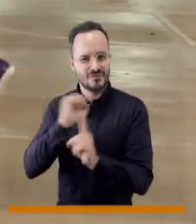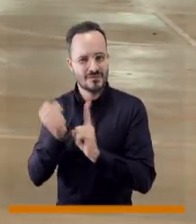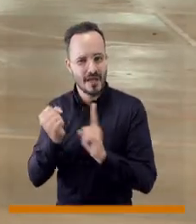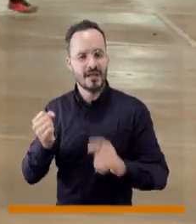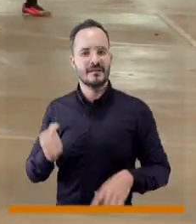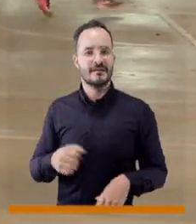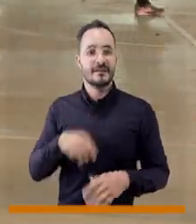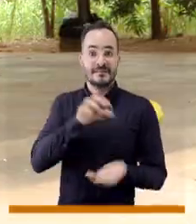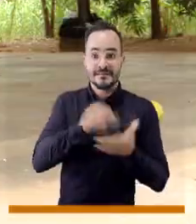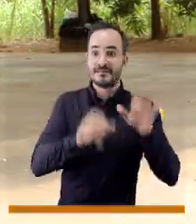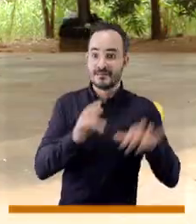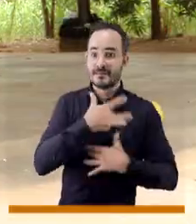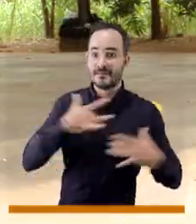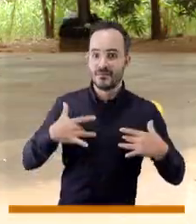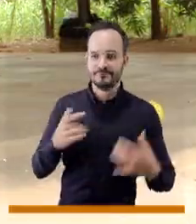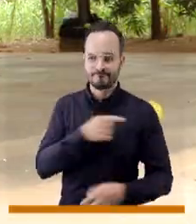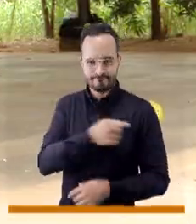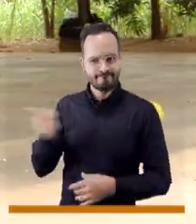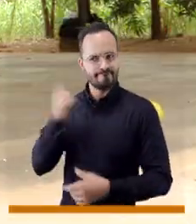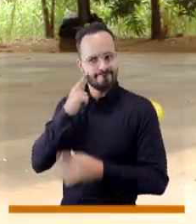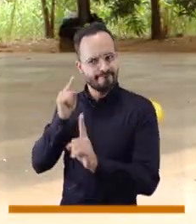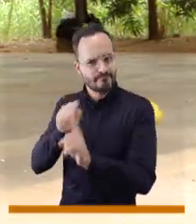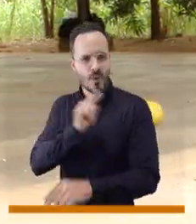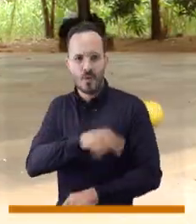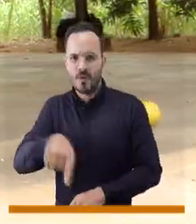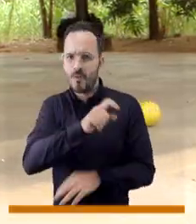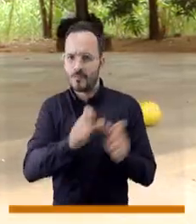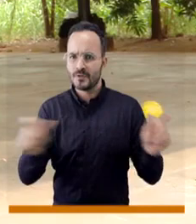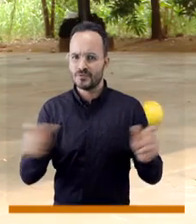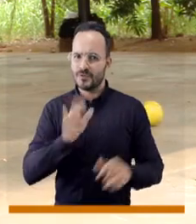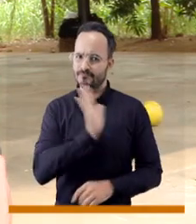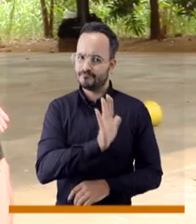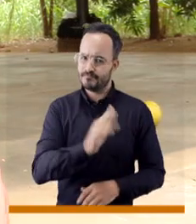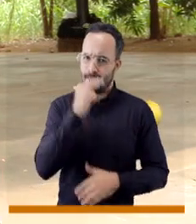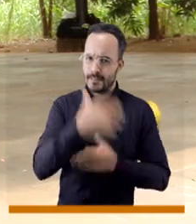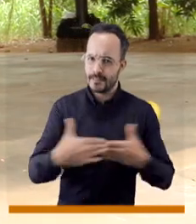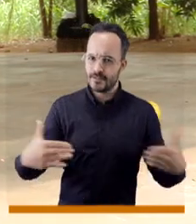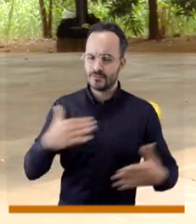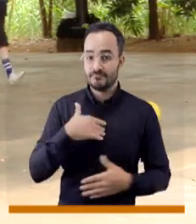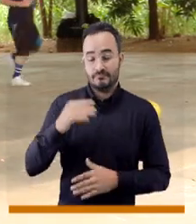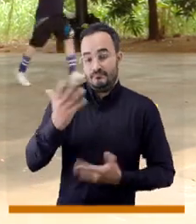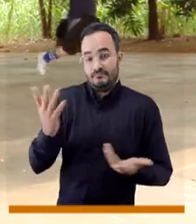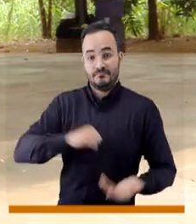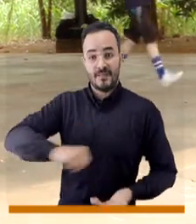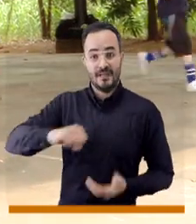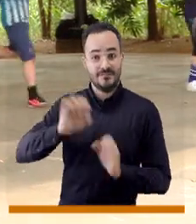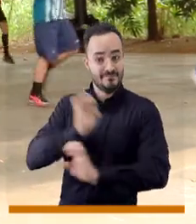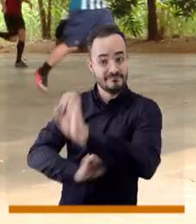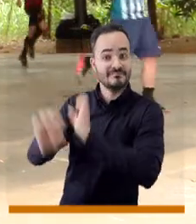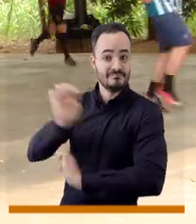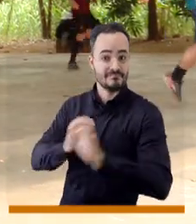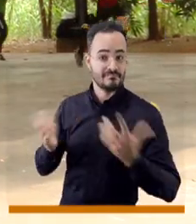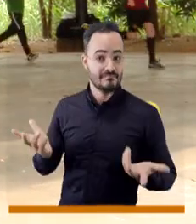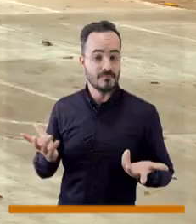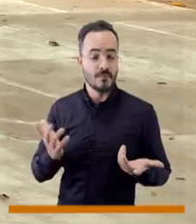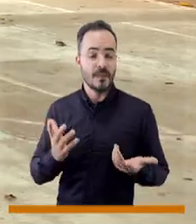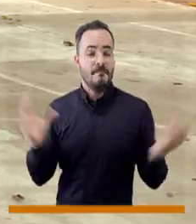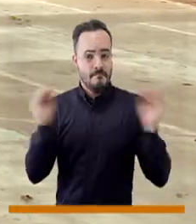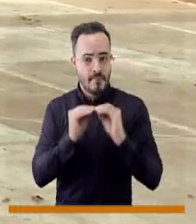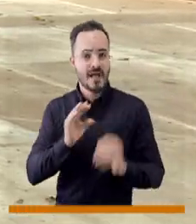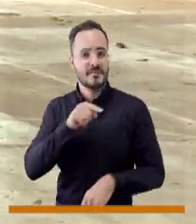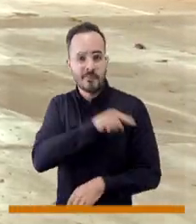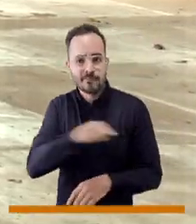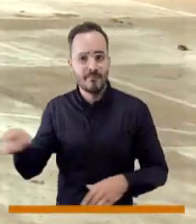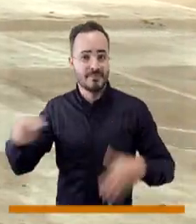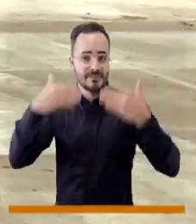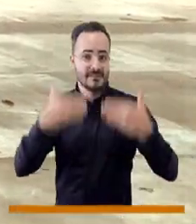por supuesto pues es una causa que llevamos en el alma y en el corazón, que es la defensa de los derechos de los niños y niñas, incluyendo el tema de